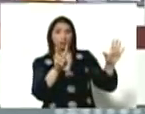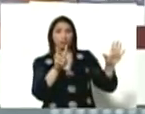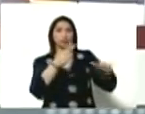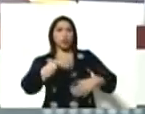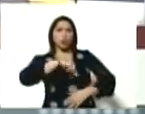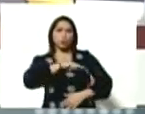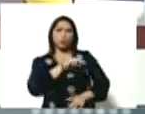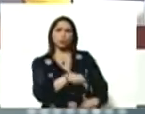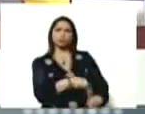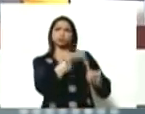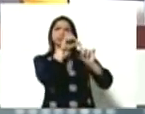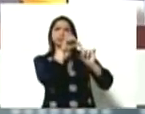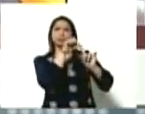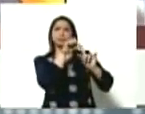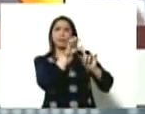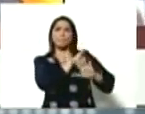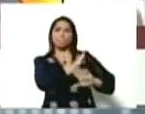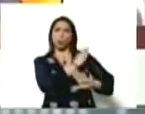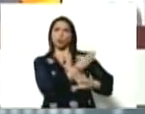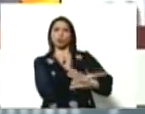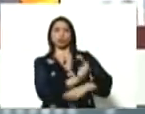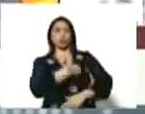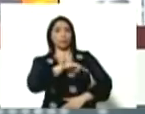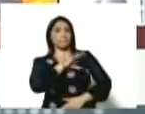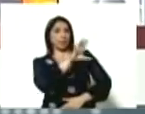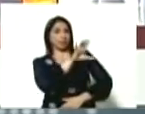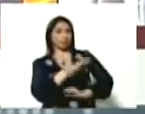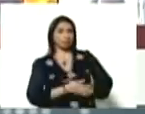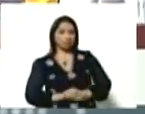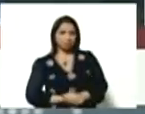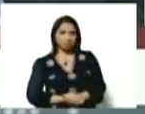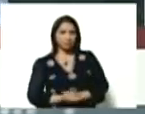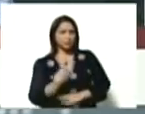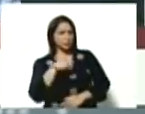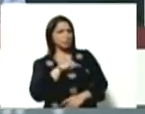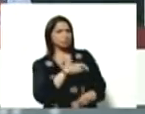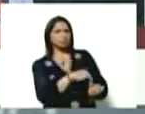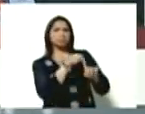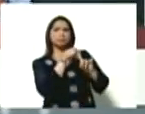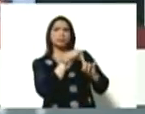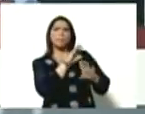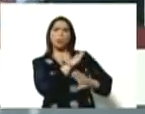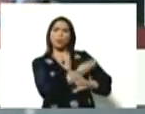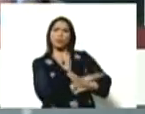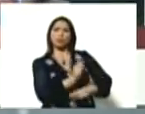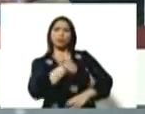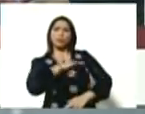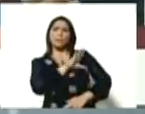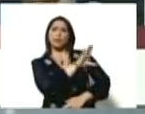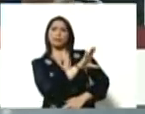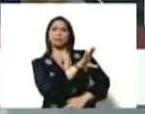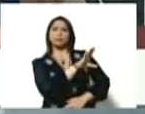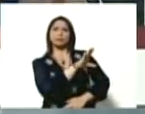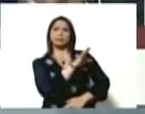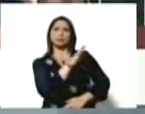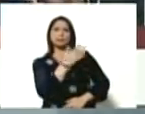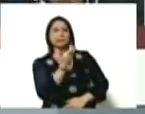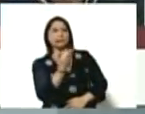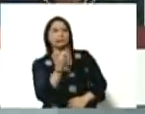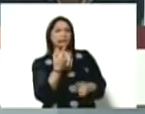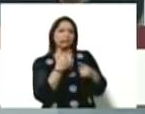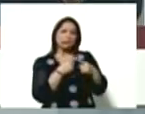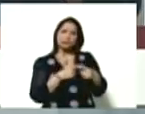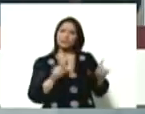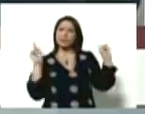estamos eligiendo poderes en nuestro país. Y hemos elegido poderes en nuestro país pasando diferentes circunstancias en